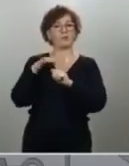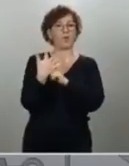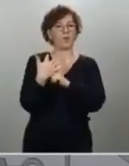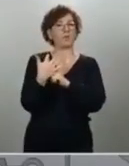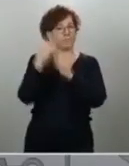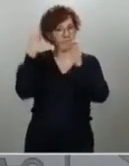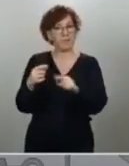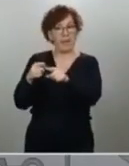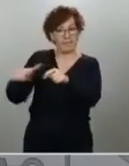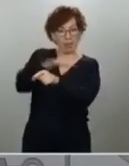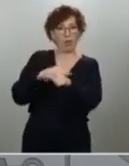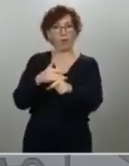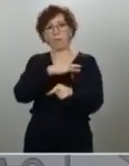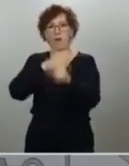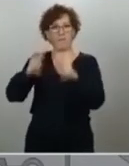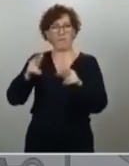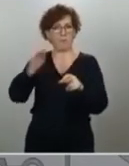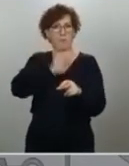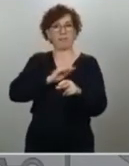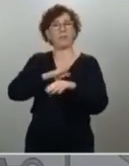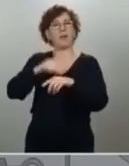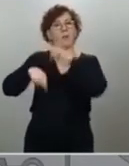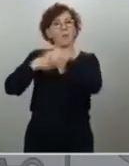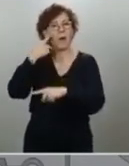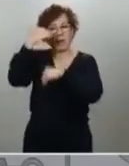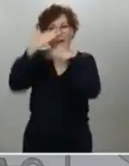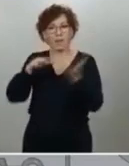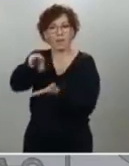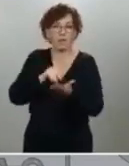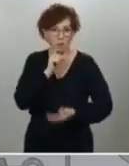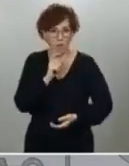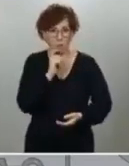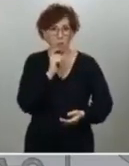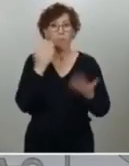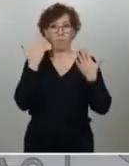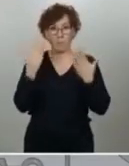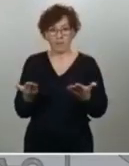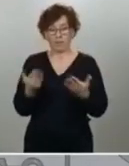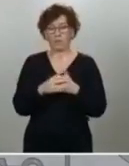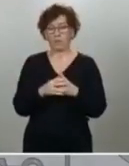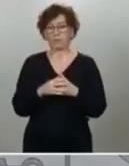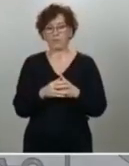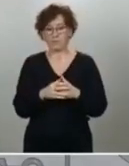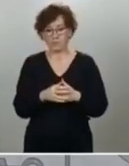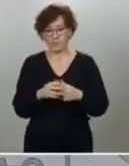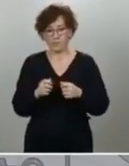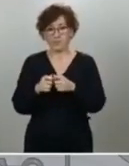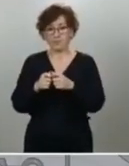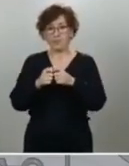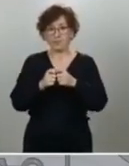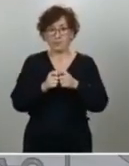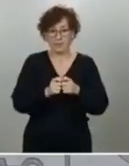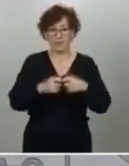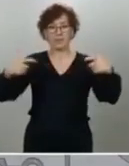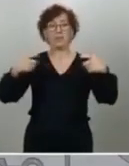cual quizás se puede intervenir, pero lo cierto es que todos esos incrementos son incrementos estadísticos que se tienen